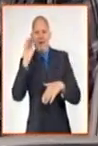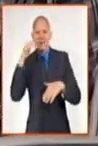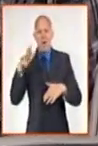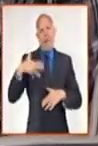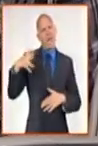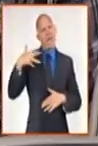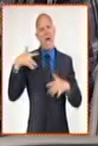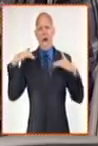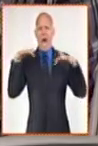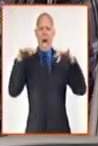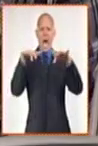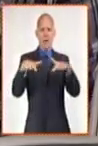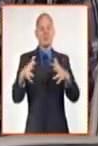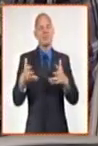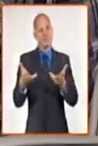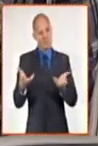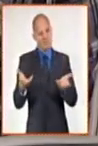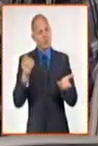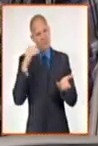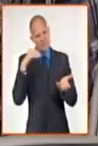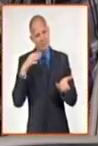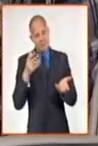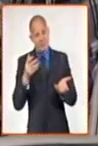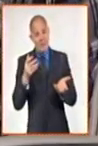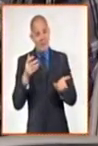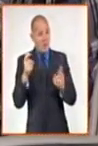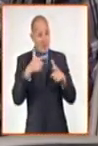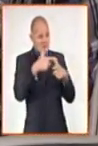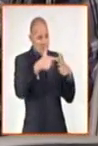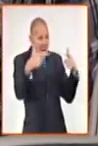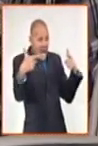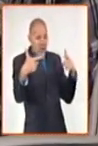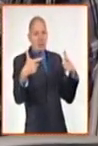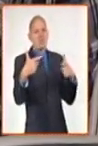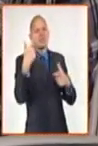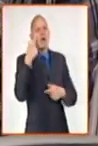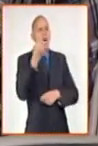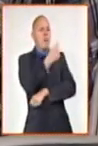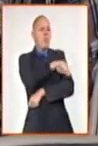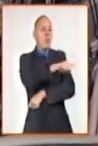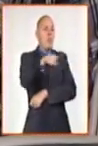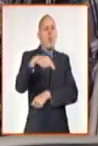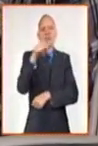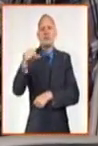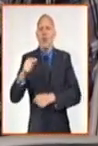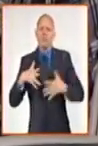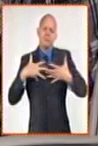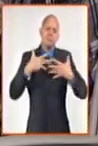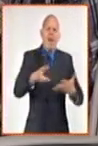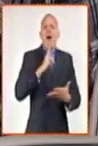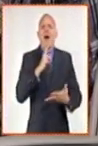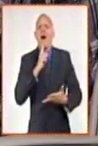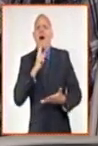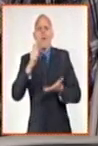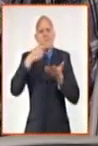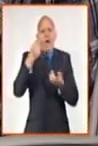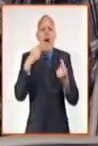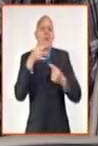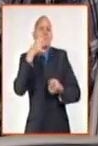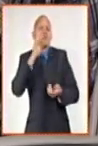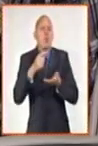en casi todos los lugares el pueblo ha salido a brindarle el apoyo, el aliento a los trabajadores eléctricos que han estado toda esta